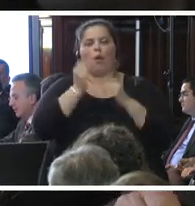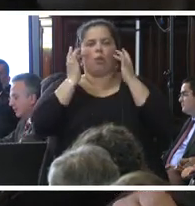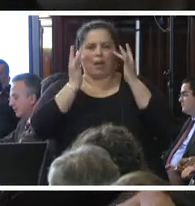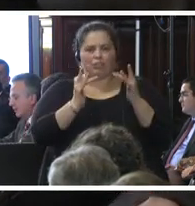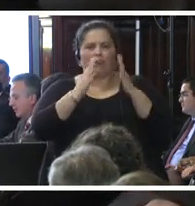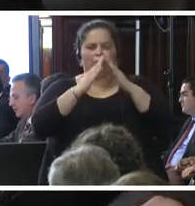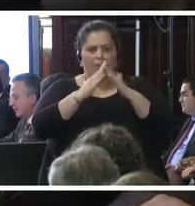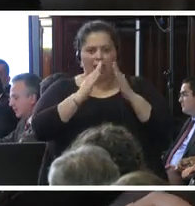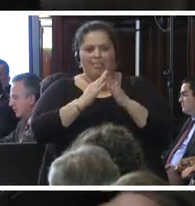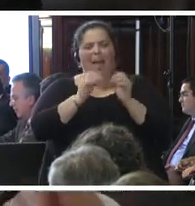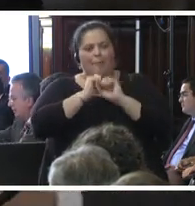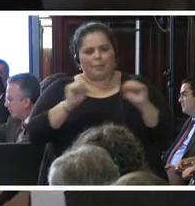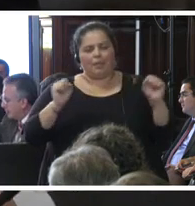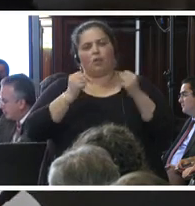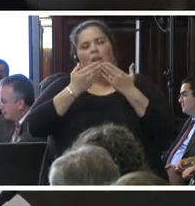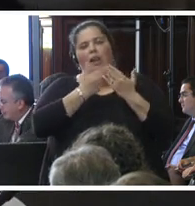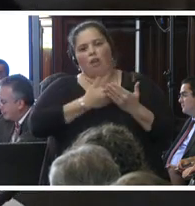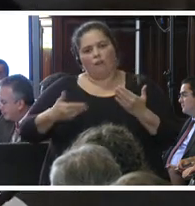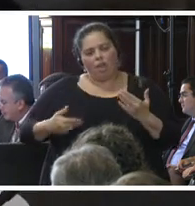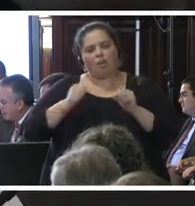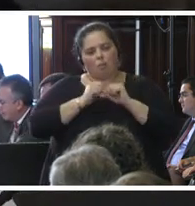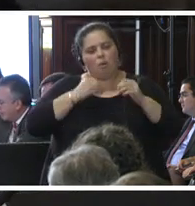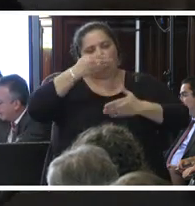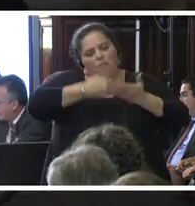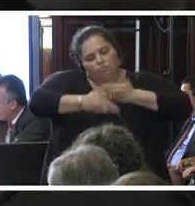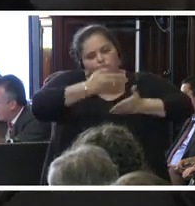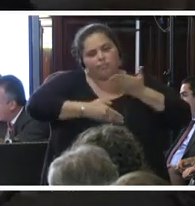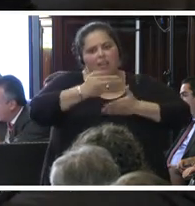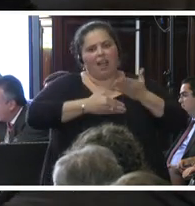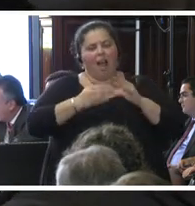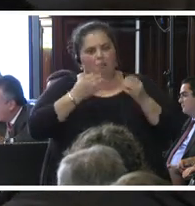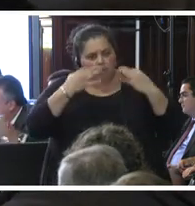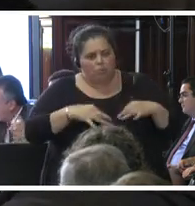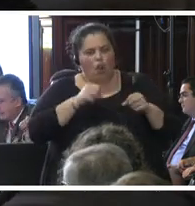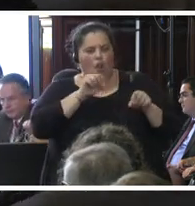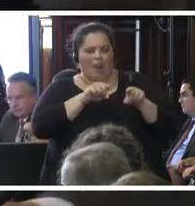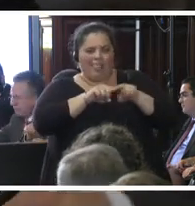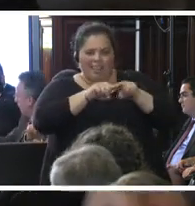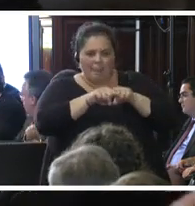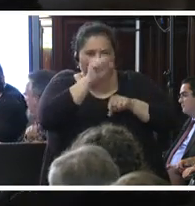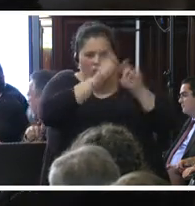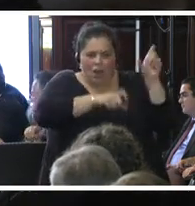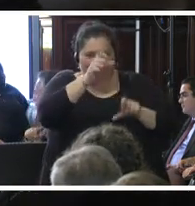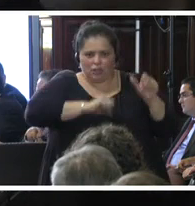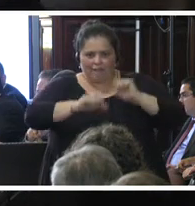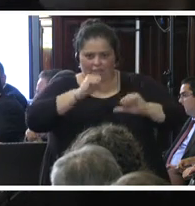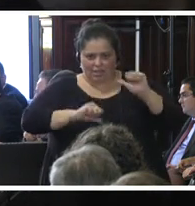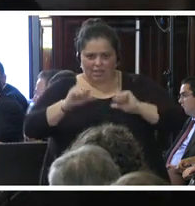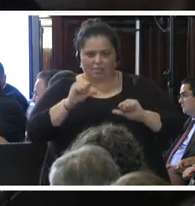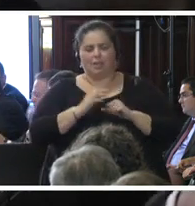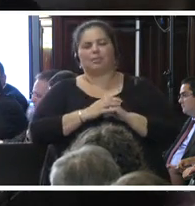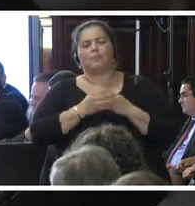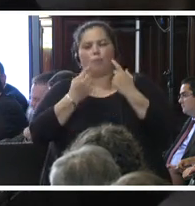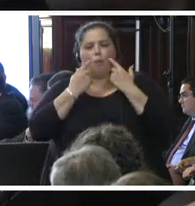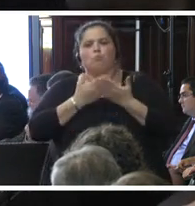que el gobierno se involucre en un intercambio constructivo con las víctimas indirectas. Como muestra tangible de esta cercana